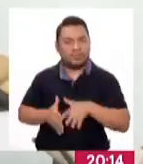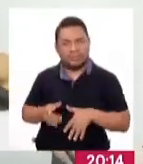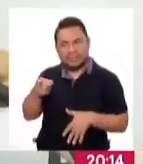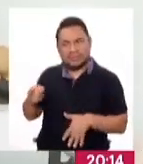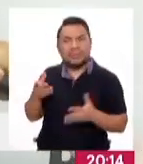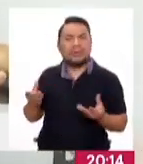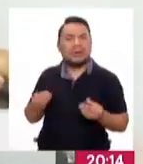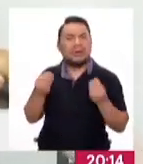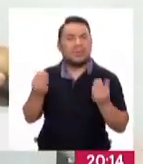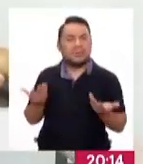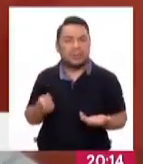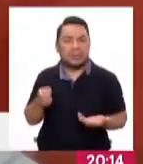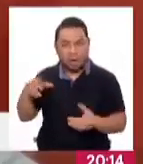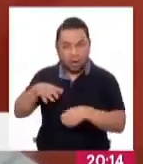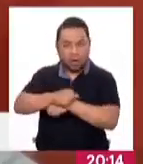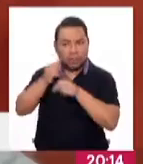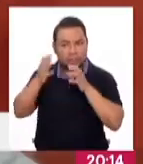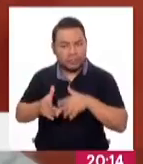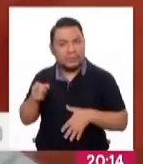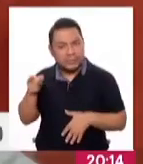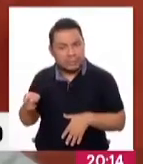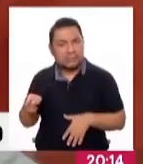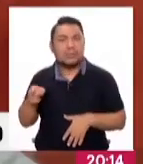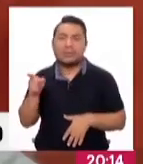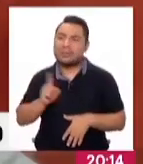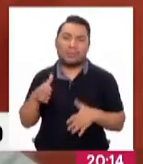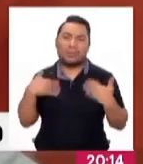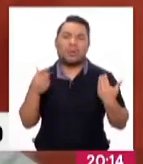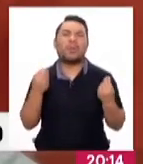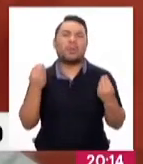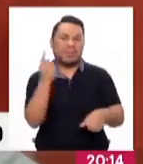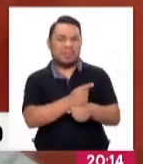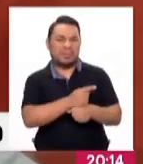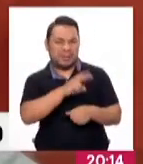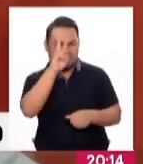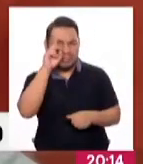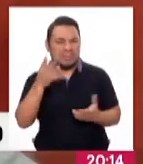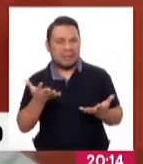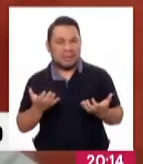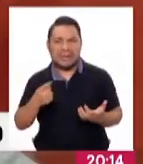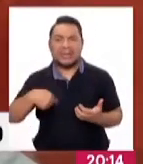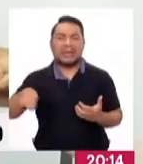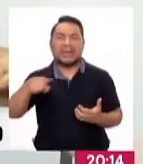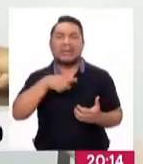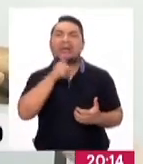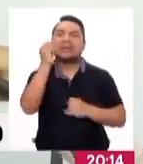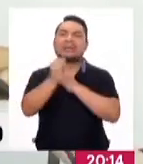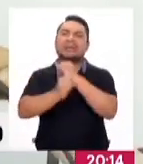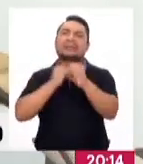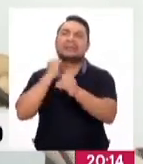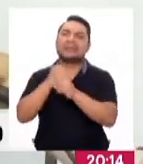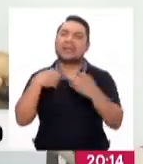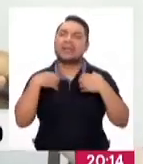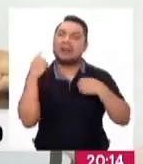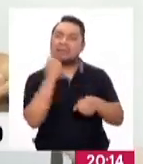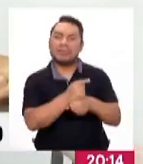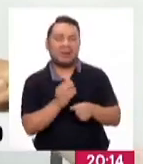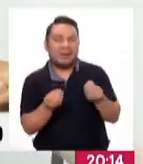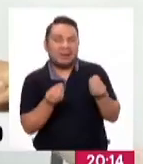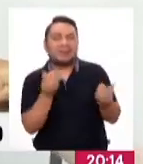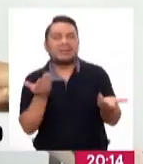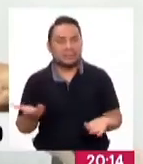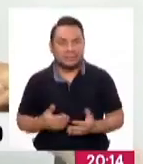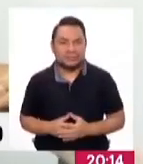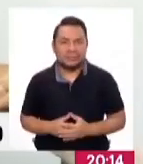y hay que decirlo bien claro, golpista, que quebró el orden constitucional, pretenda llevarnos a instancias internacionales como lo está haciendo, sin que nosotros